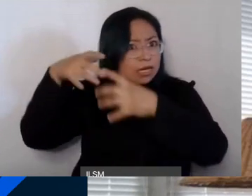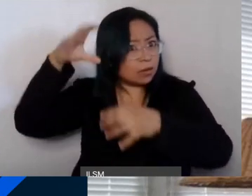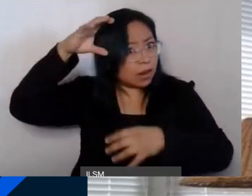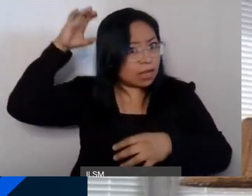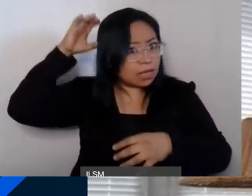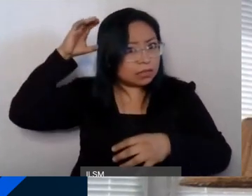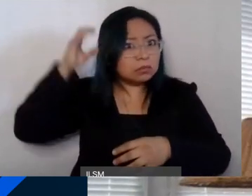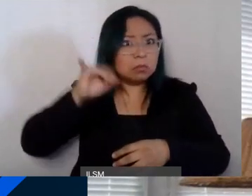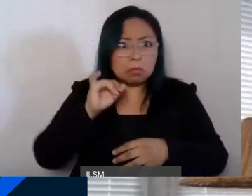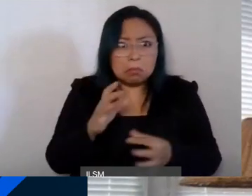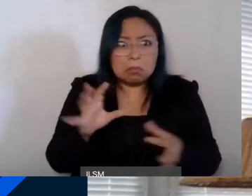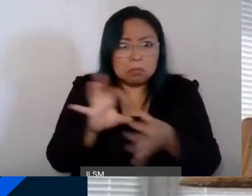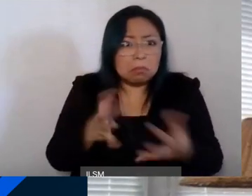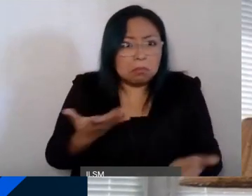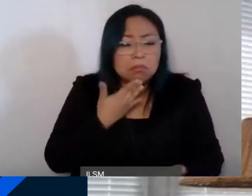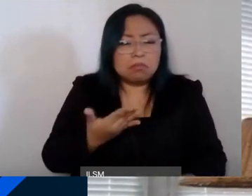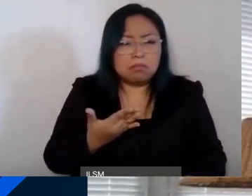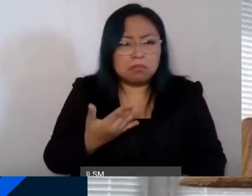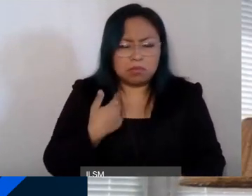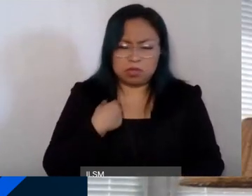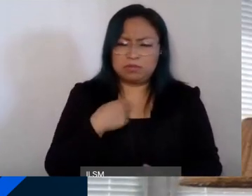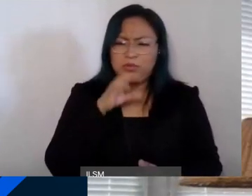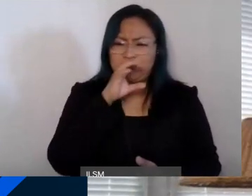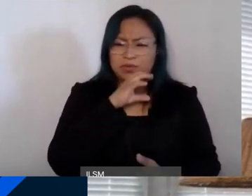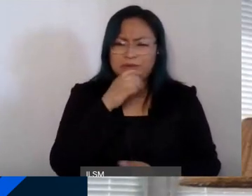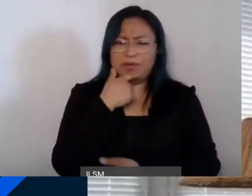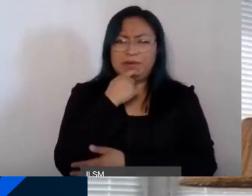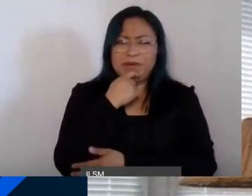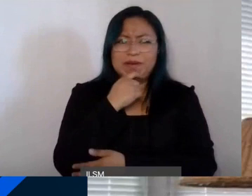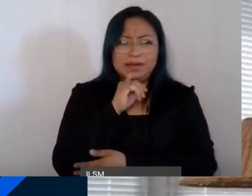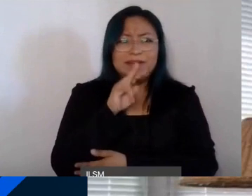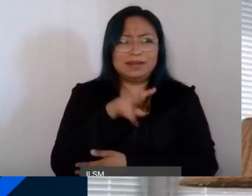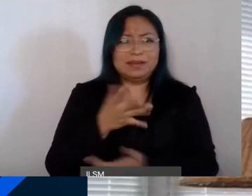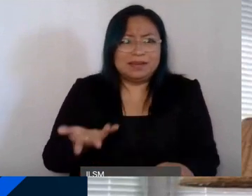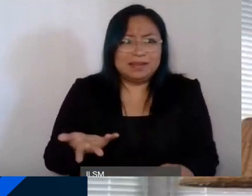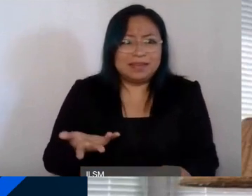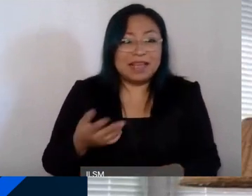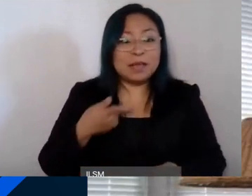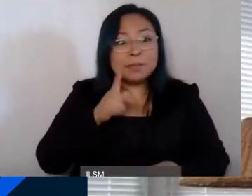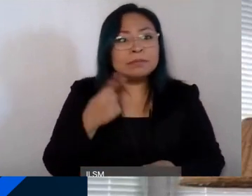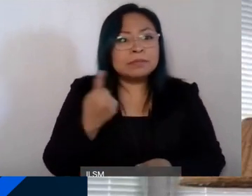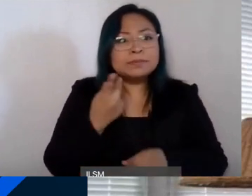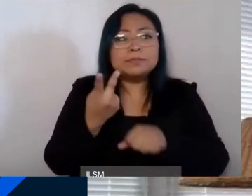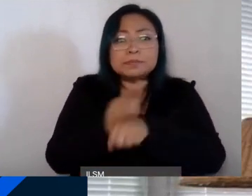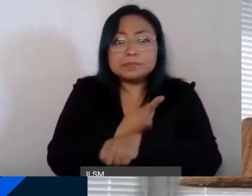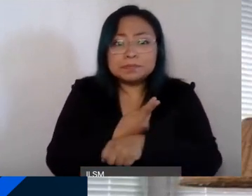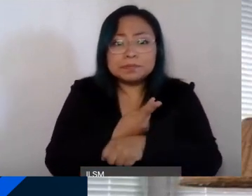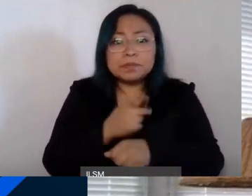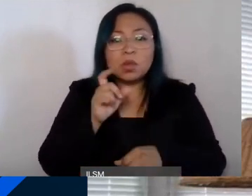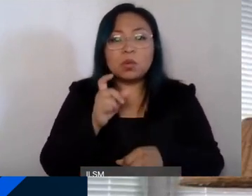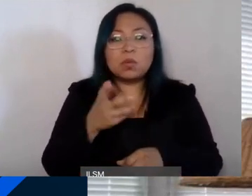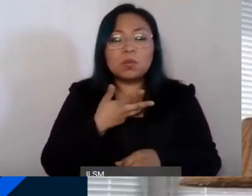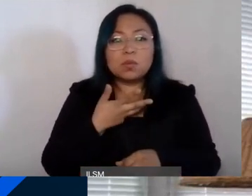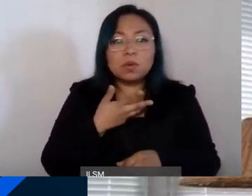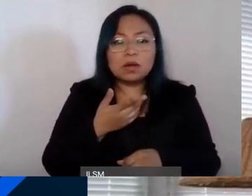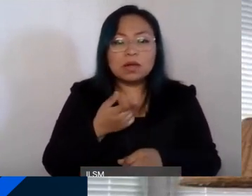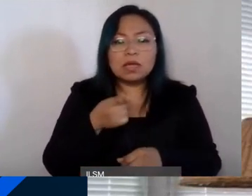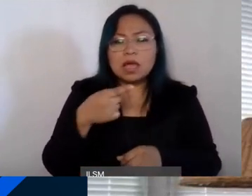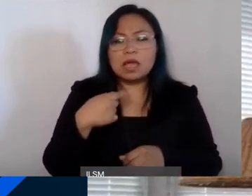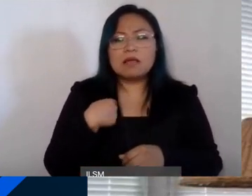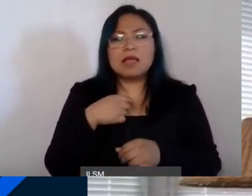curioso no pero vamos a ver qué pasa con el poder de la intención